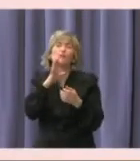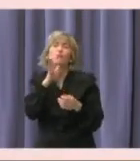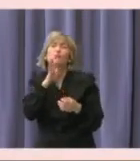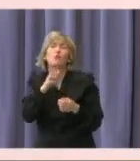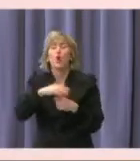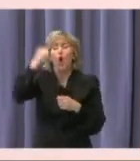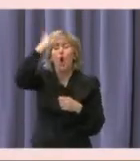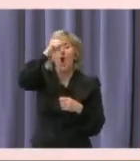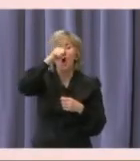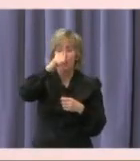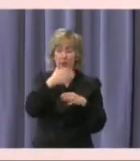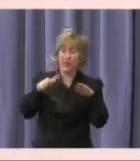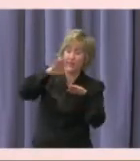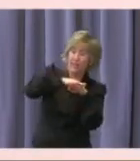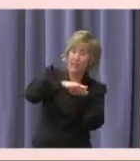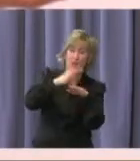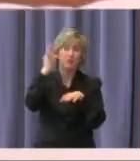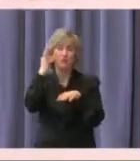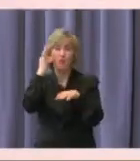que engloba al femenino y no al revés?